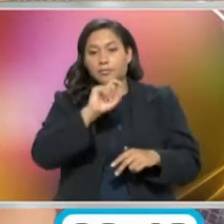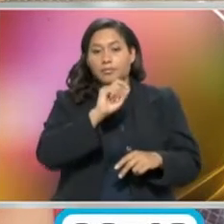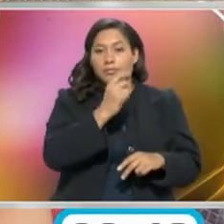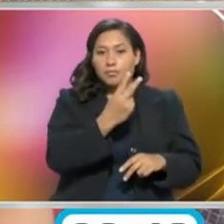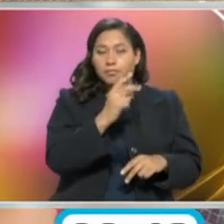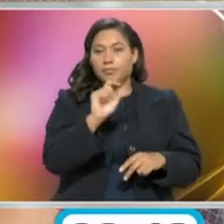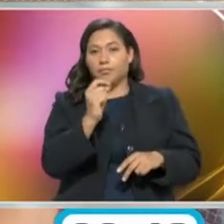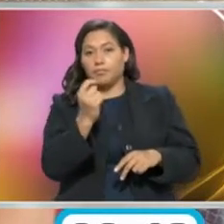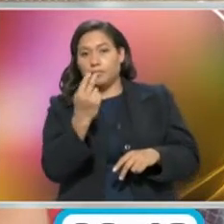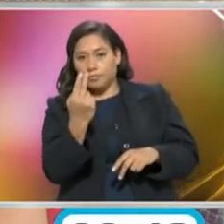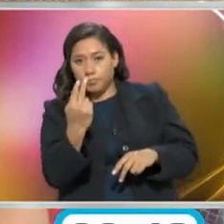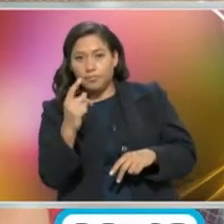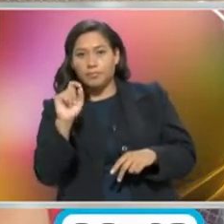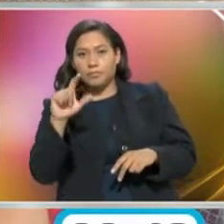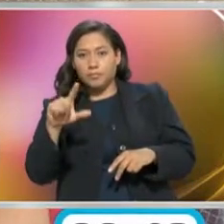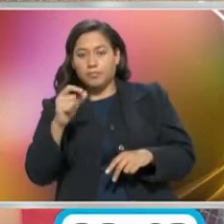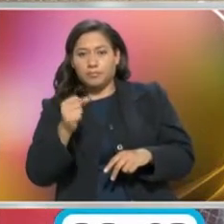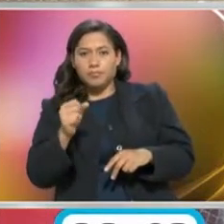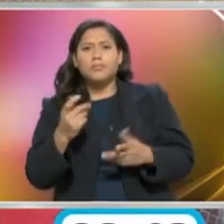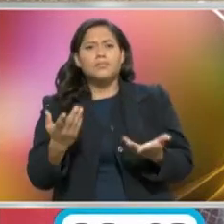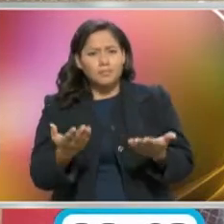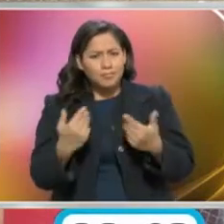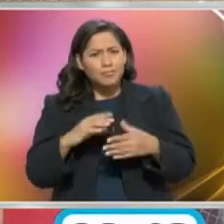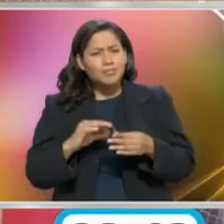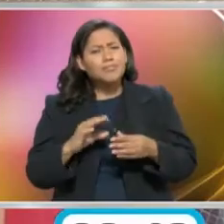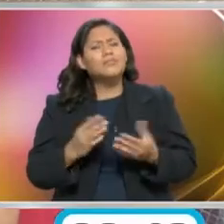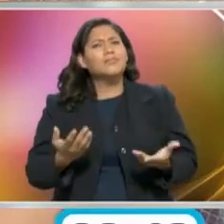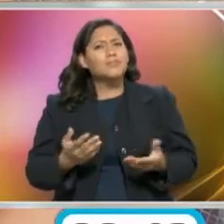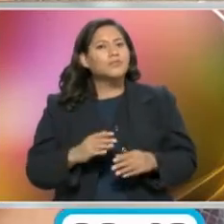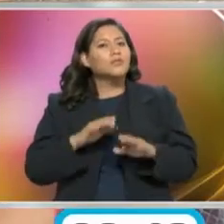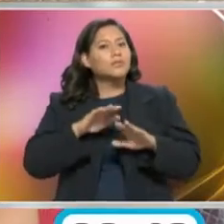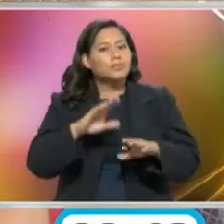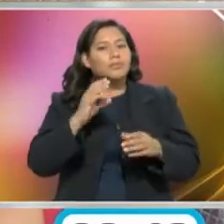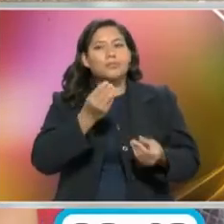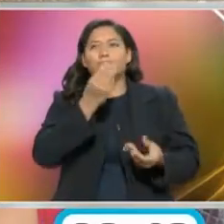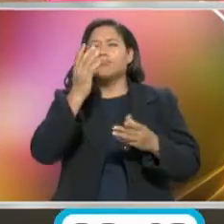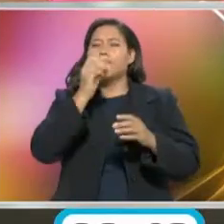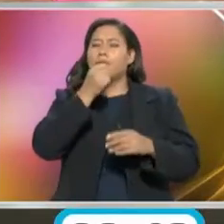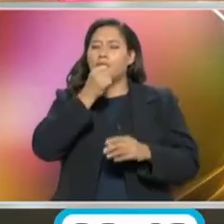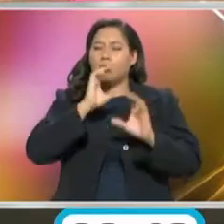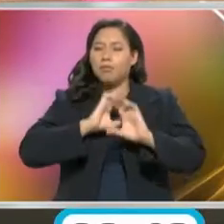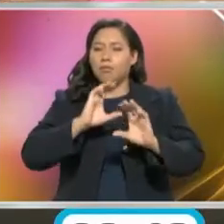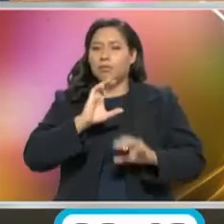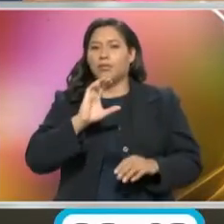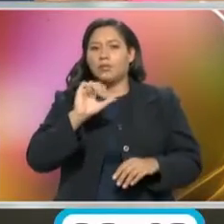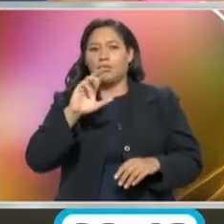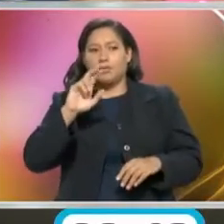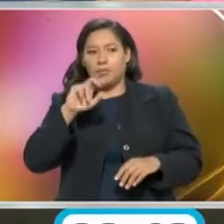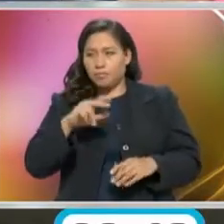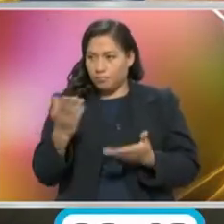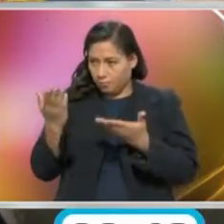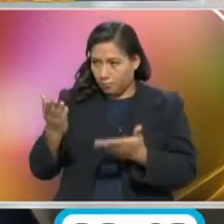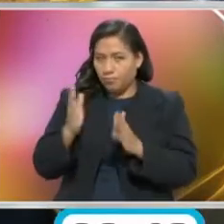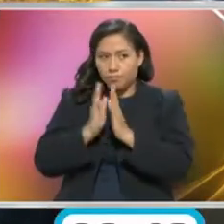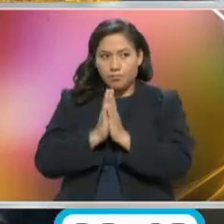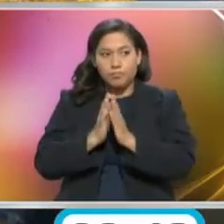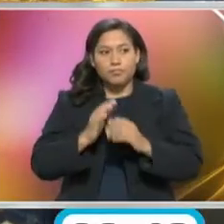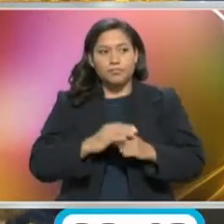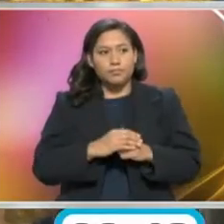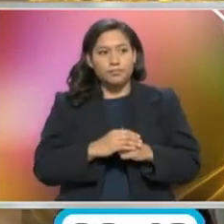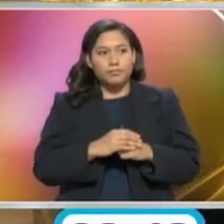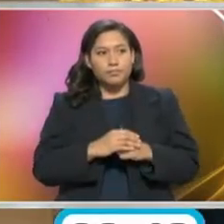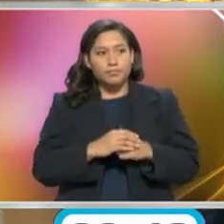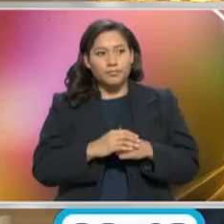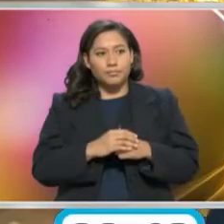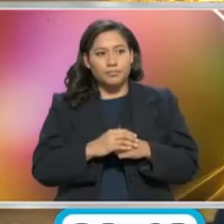22, 25 y 27 de septiembre. Cuéntenme acerca de la ópera Carmen. Adelante,